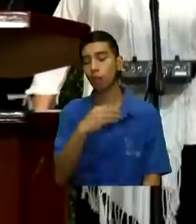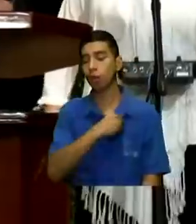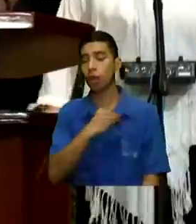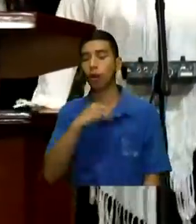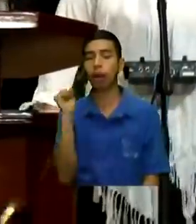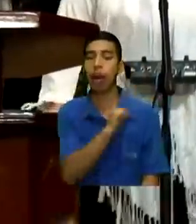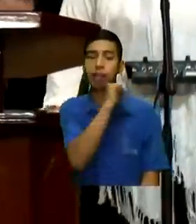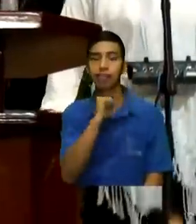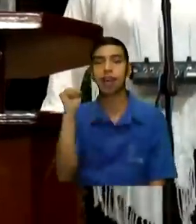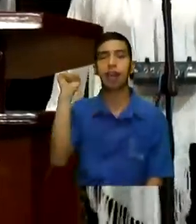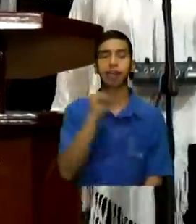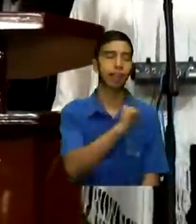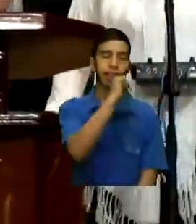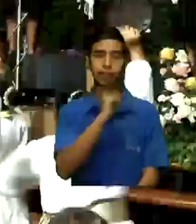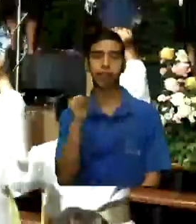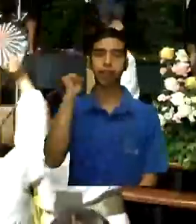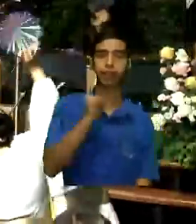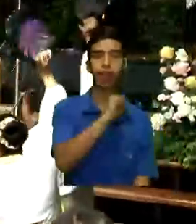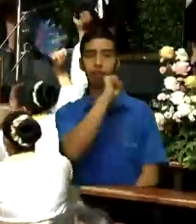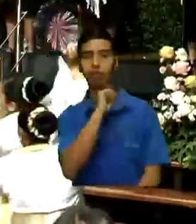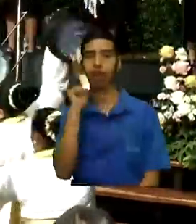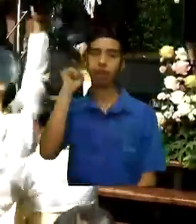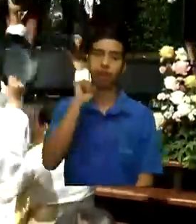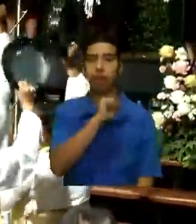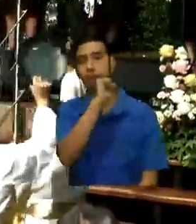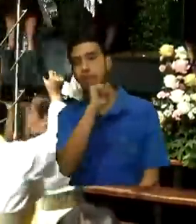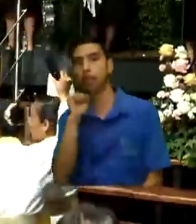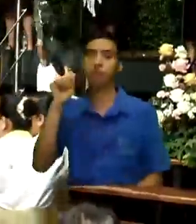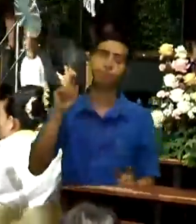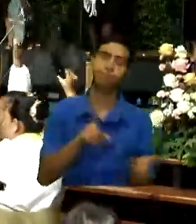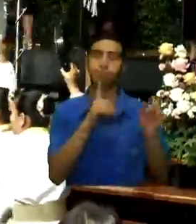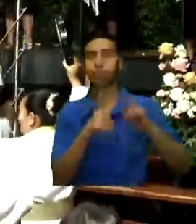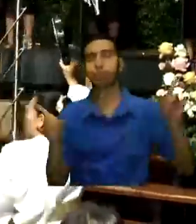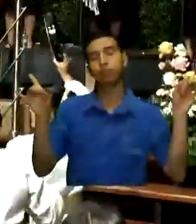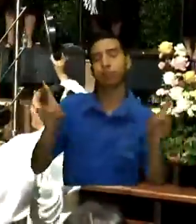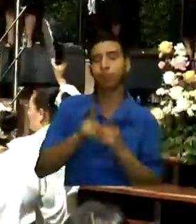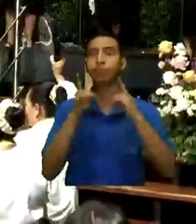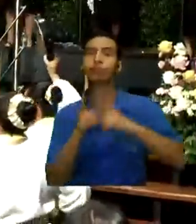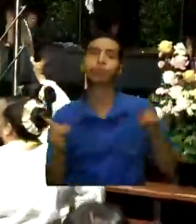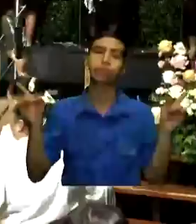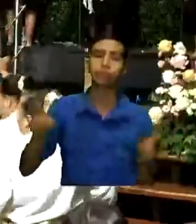Quiero cantar, cantar, cantar, cantar, cantar.